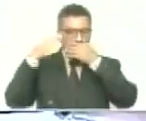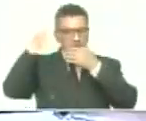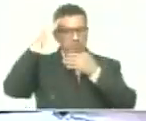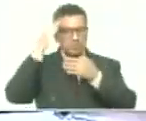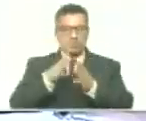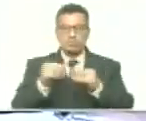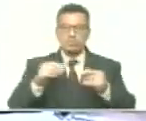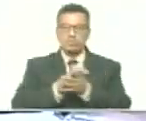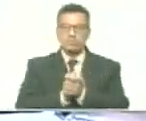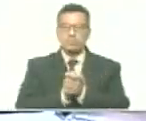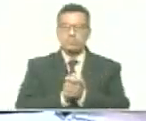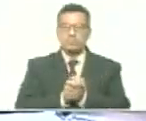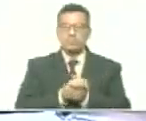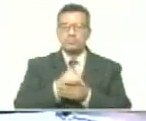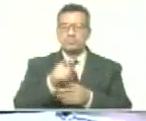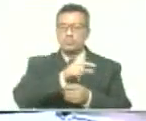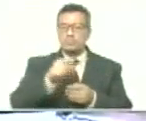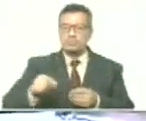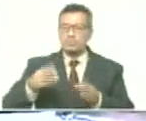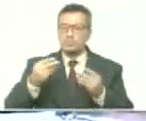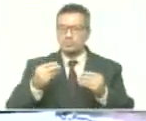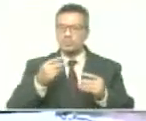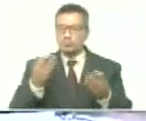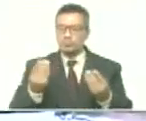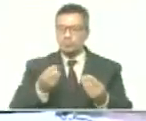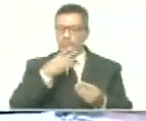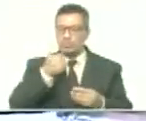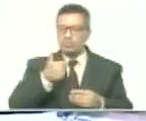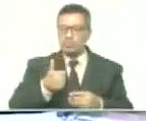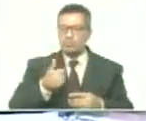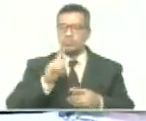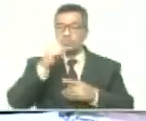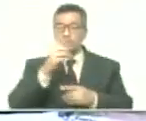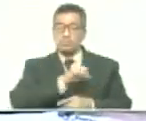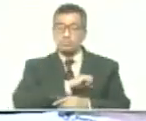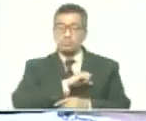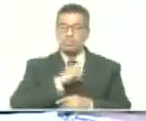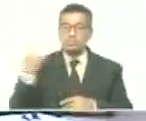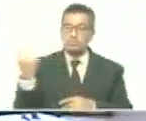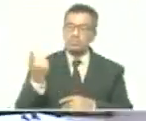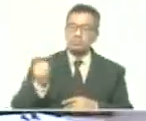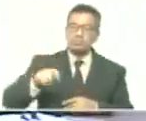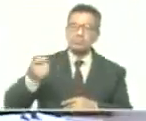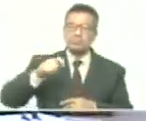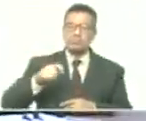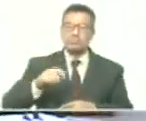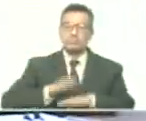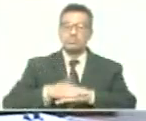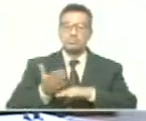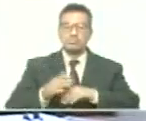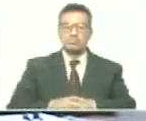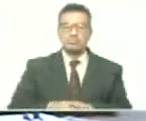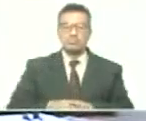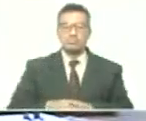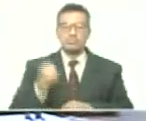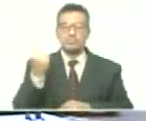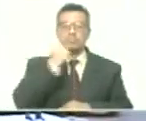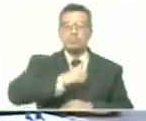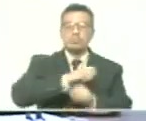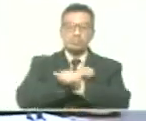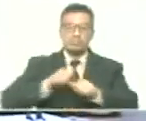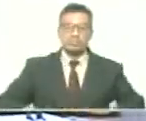amigos, son gente bastante competente. Ya se llevó un primer susto, van a venir más. De por qué fracasó